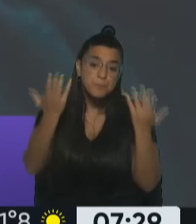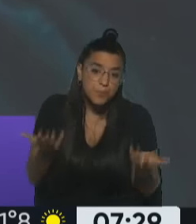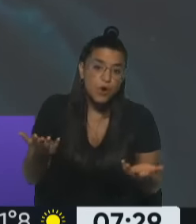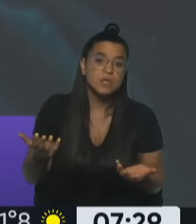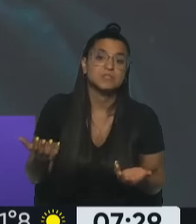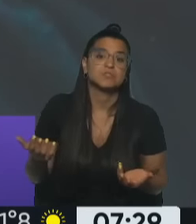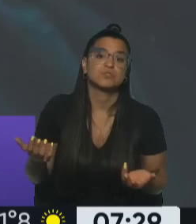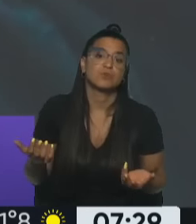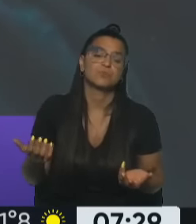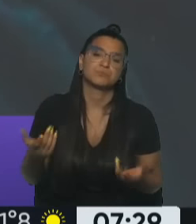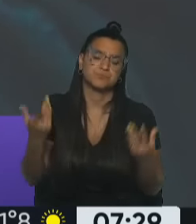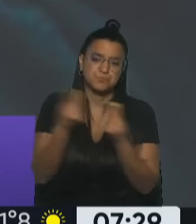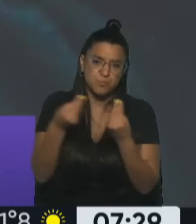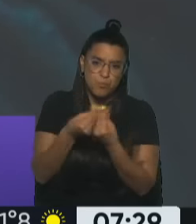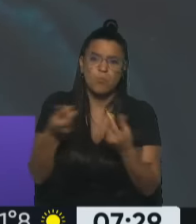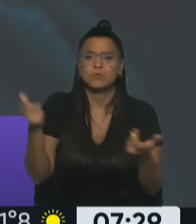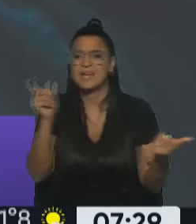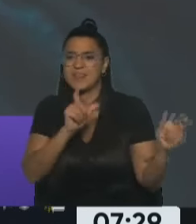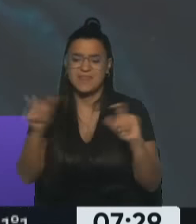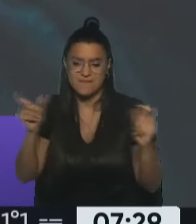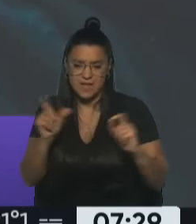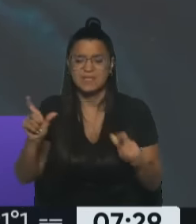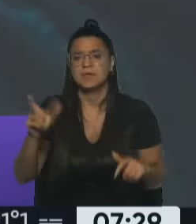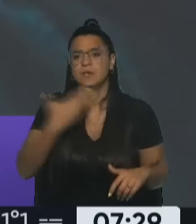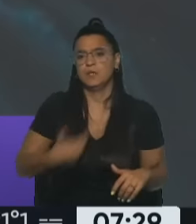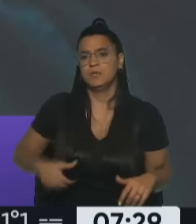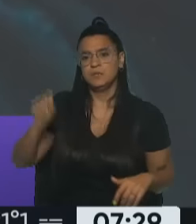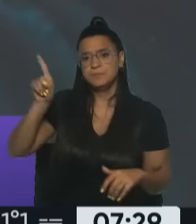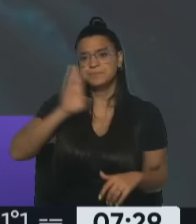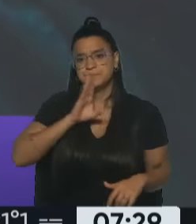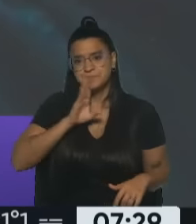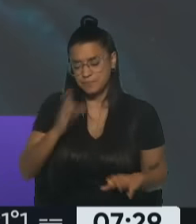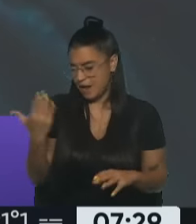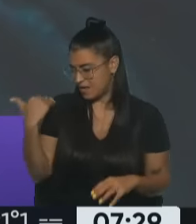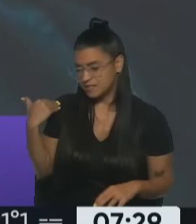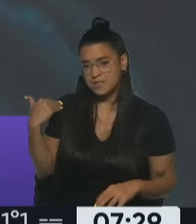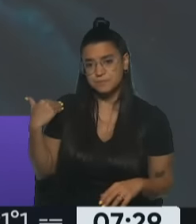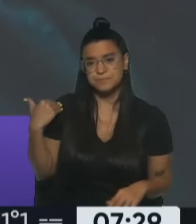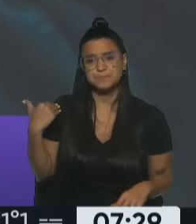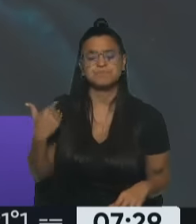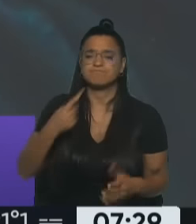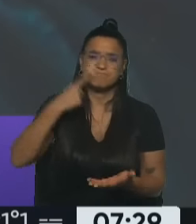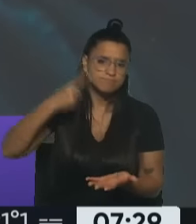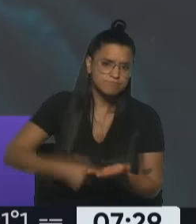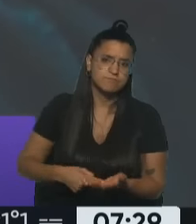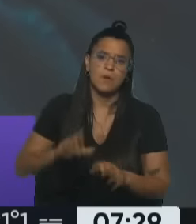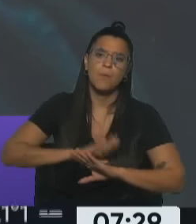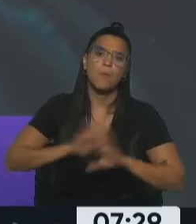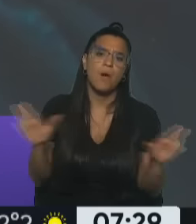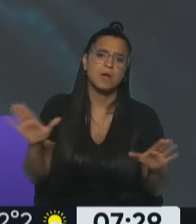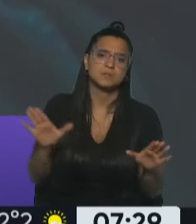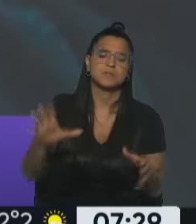suscitado muchas diferencias con el gobierno israelí, quien ayer terminó tomando la decisión de retirar a